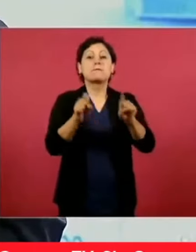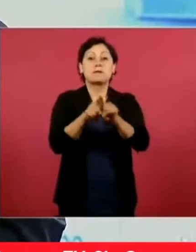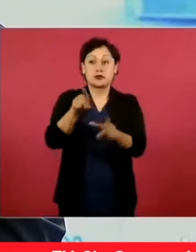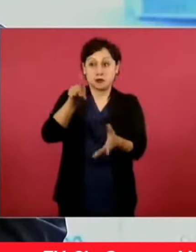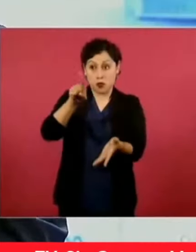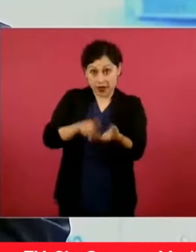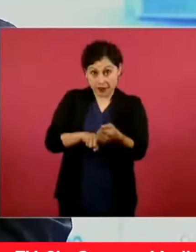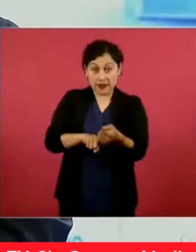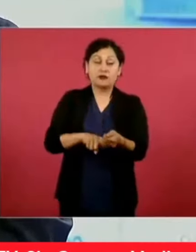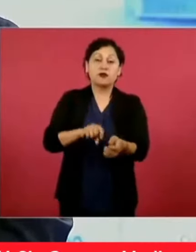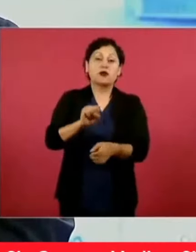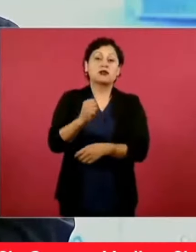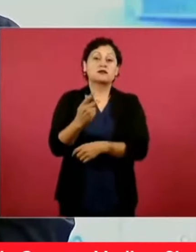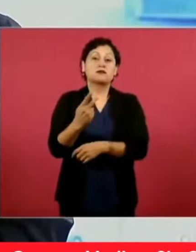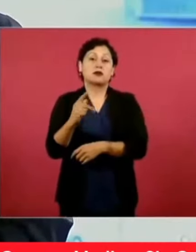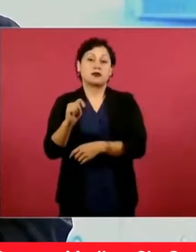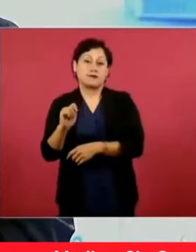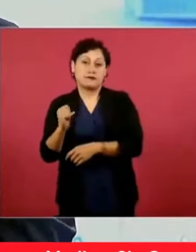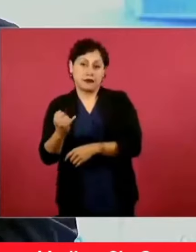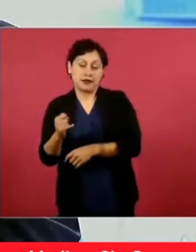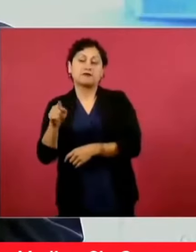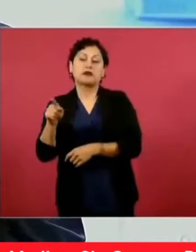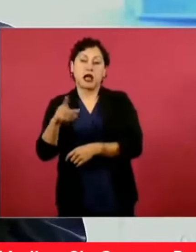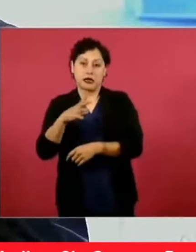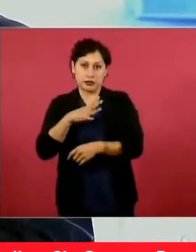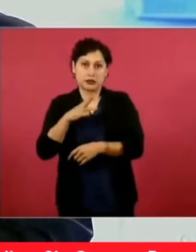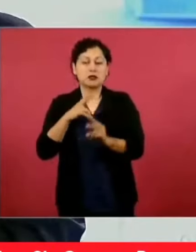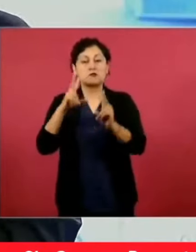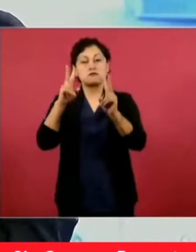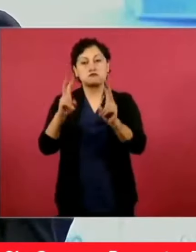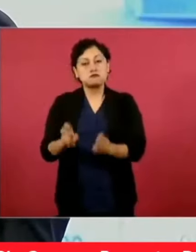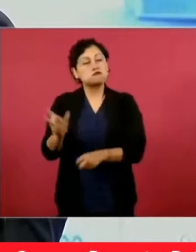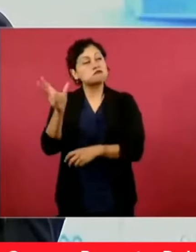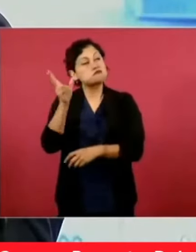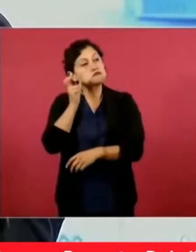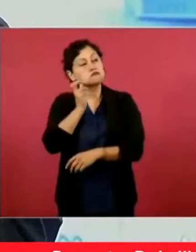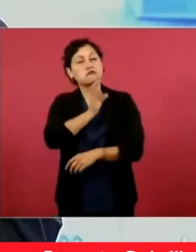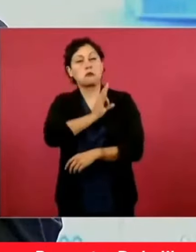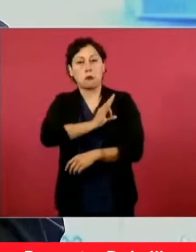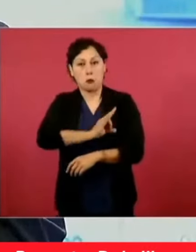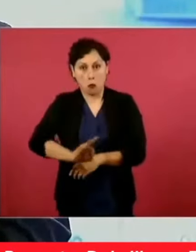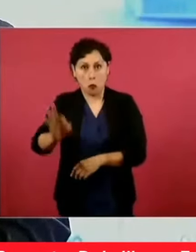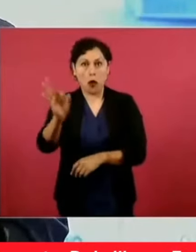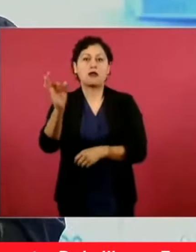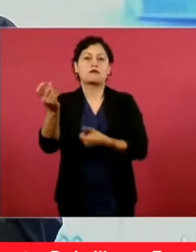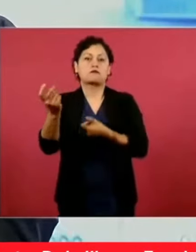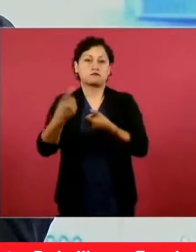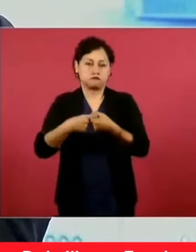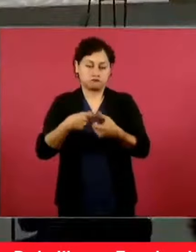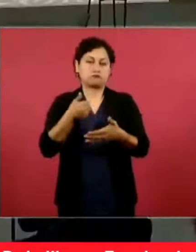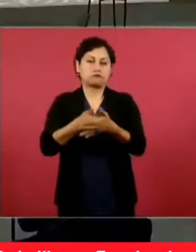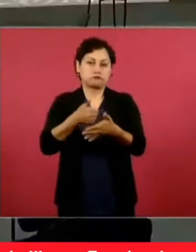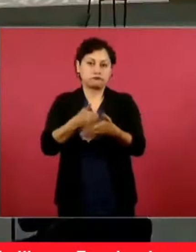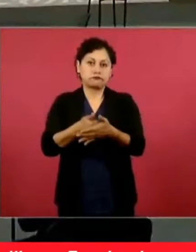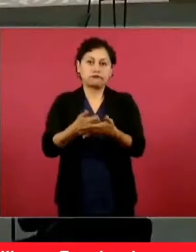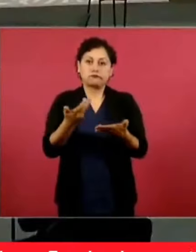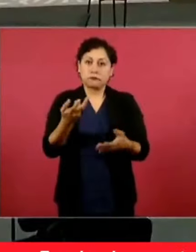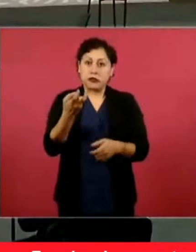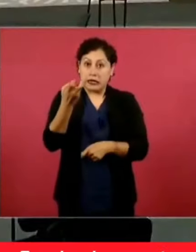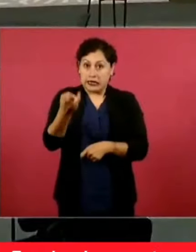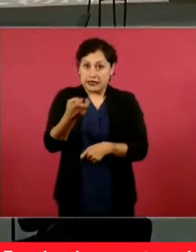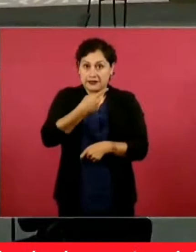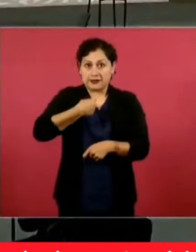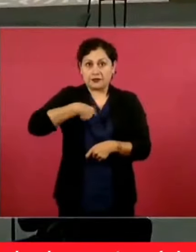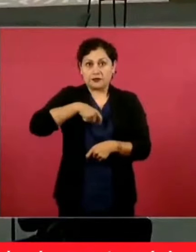en Spotify. Y bueno, pues acorde con eso nos comprometimos a hacer ese cambio en la revista del